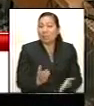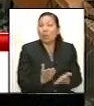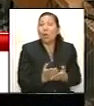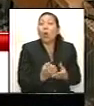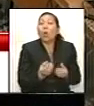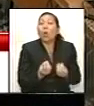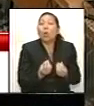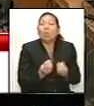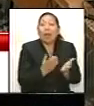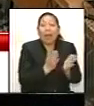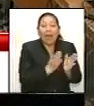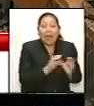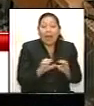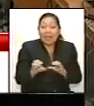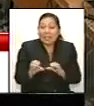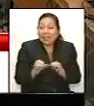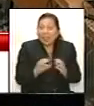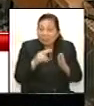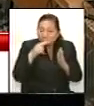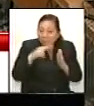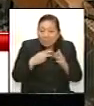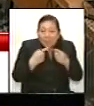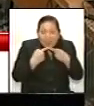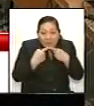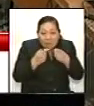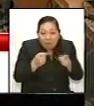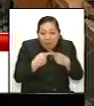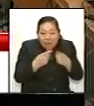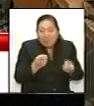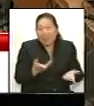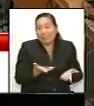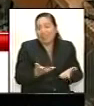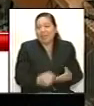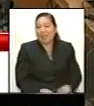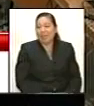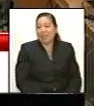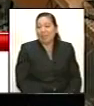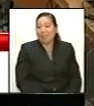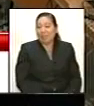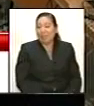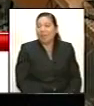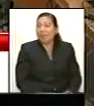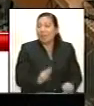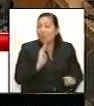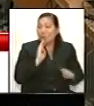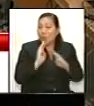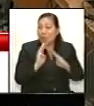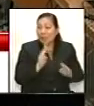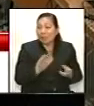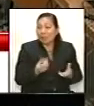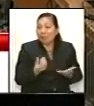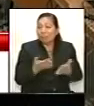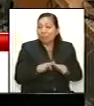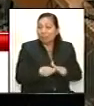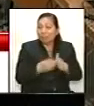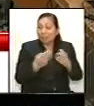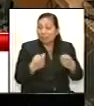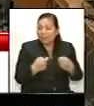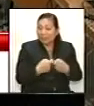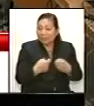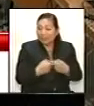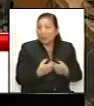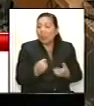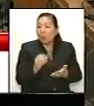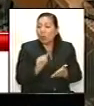cómo instrumentalizamos la revisión de información en, por ejemplo, en un WhatsApp, o cómo abrimos un correo electrónico,